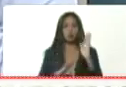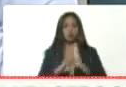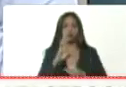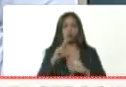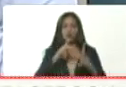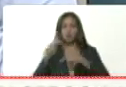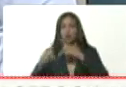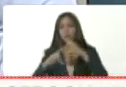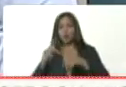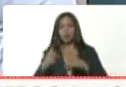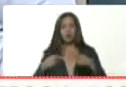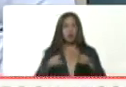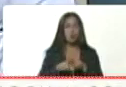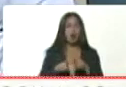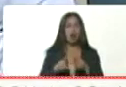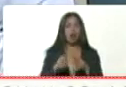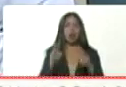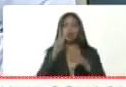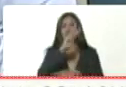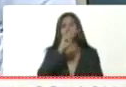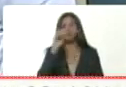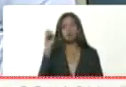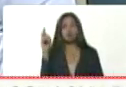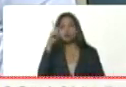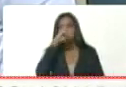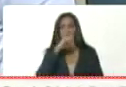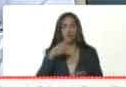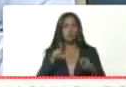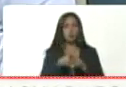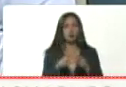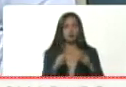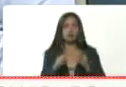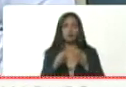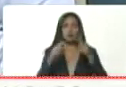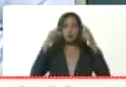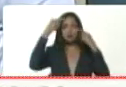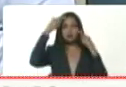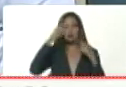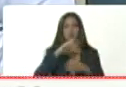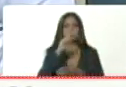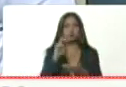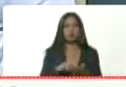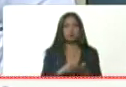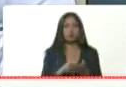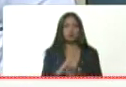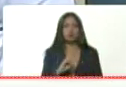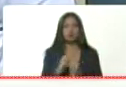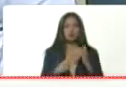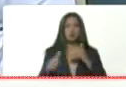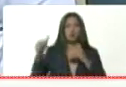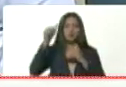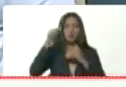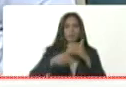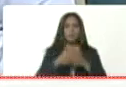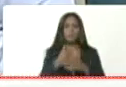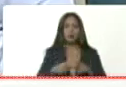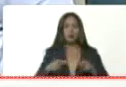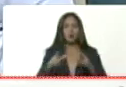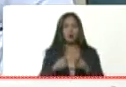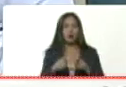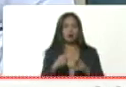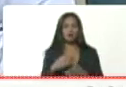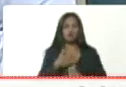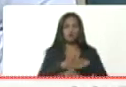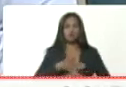política de colección bicentenario creado por nuestro comandante chávez son industrias nacionales de la más alto nivel y de la más alta calidad